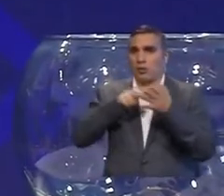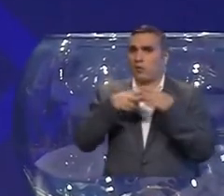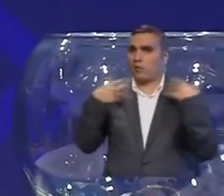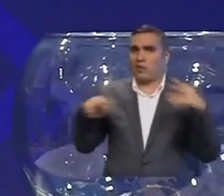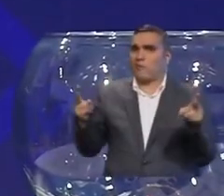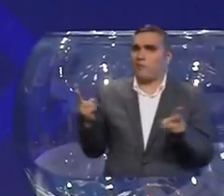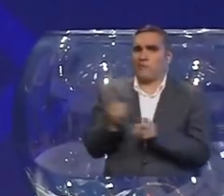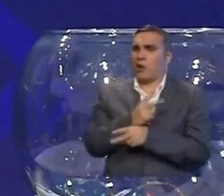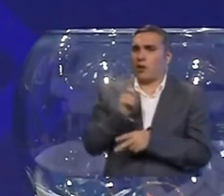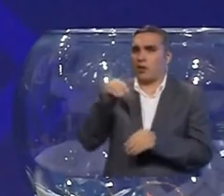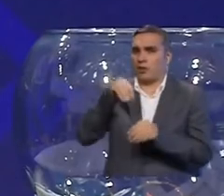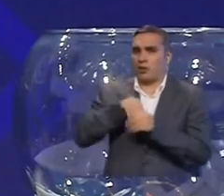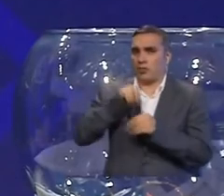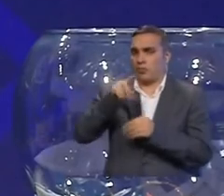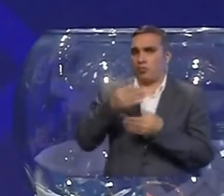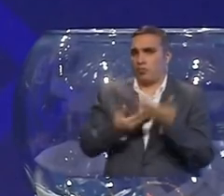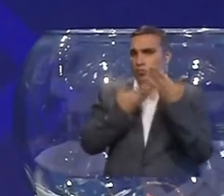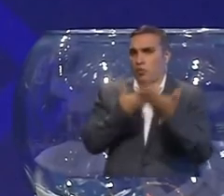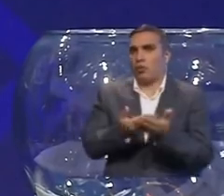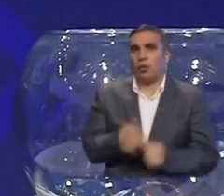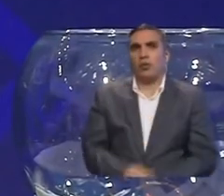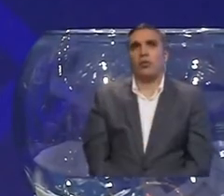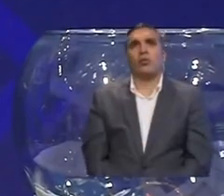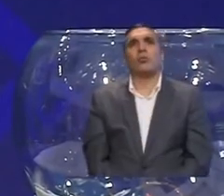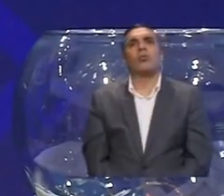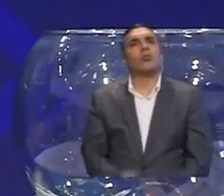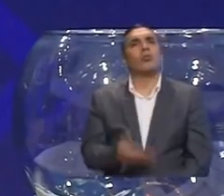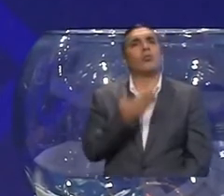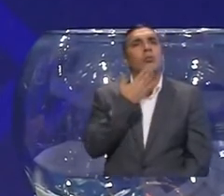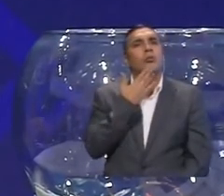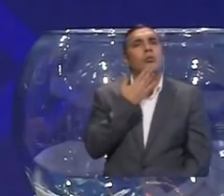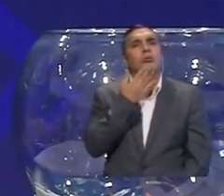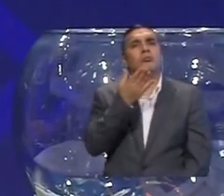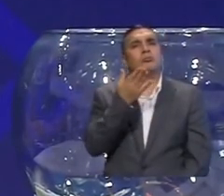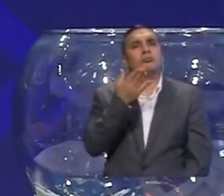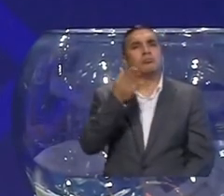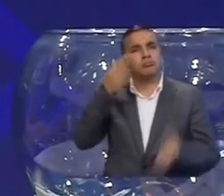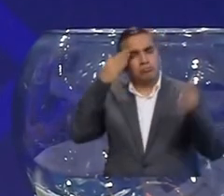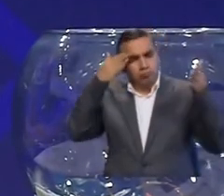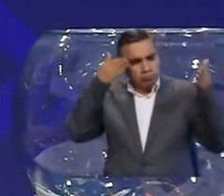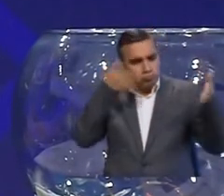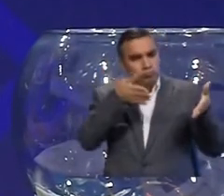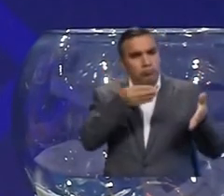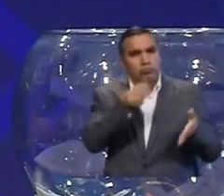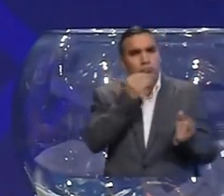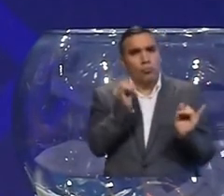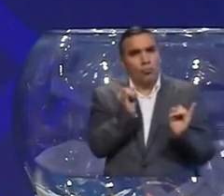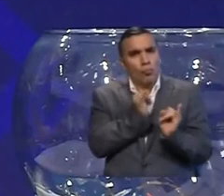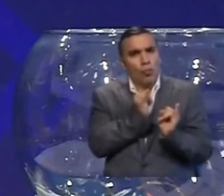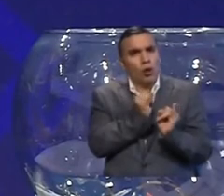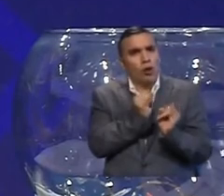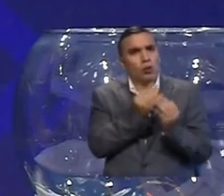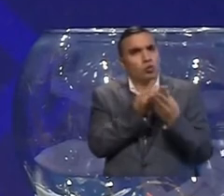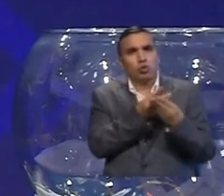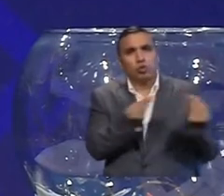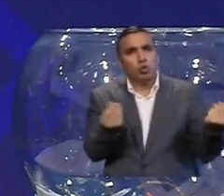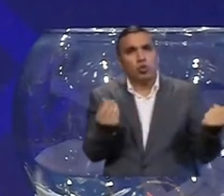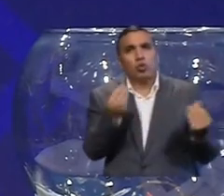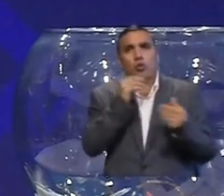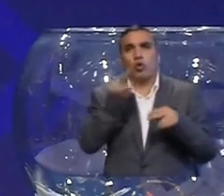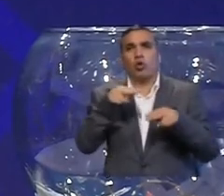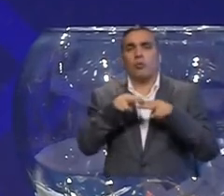usted lo describe dentro de su propuesta. ¿Cómo enfatizar que esa desnutrición y el combatimiento también sea